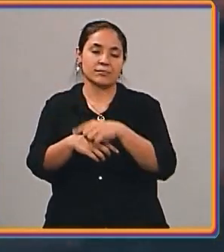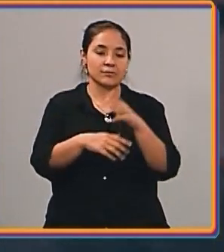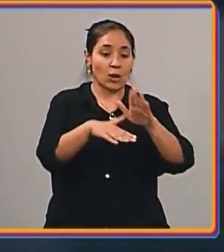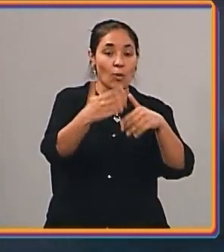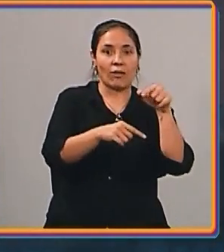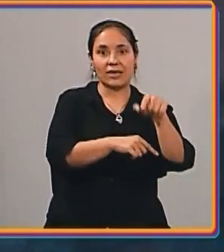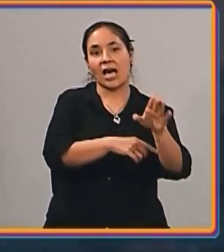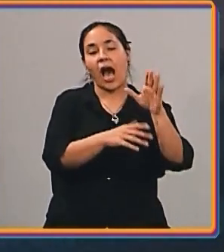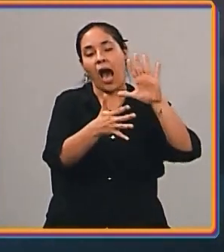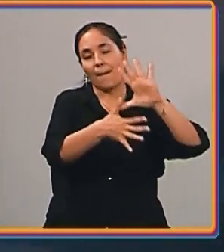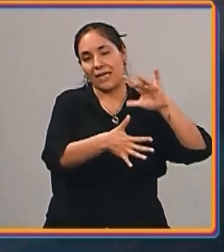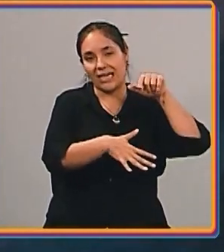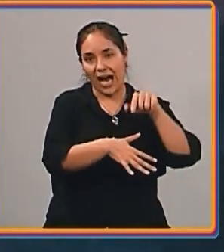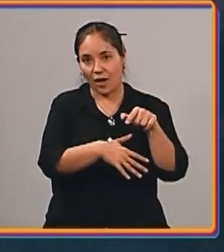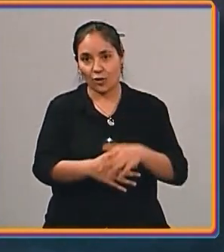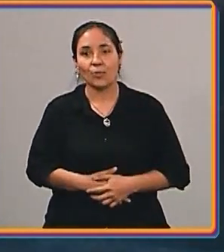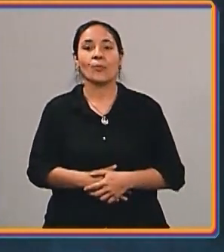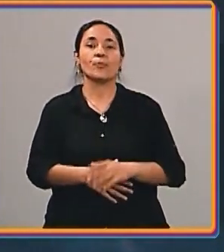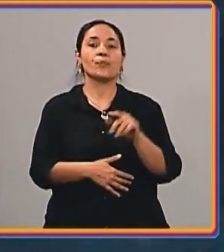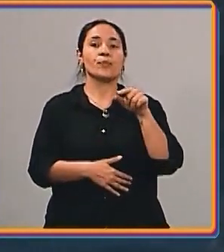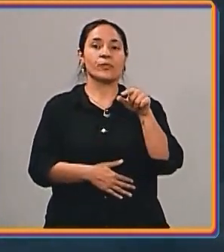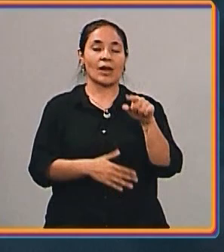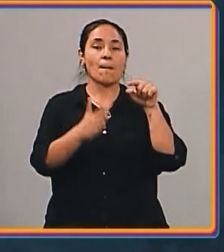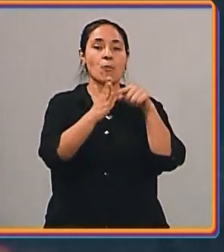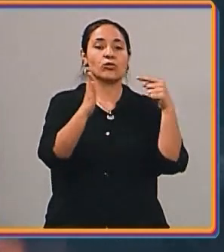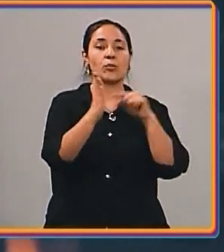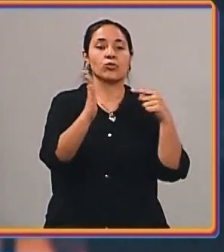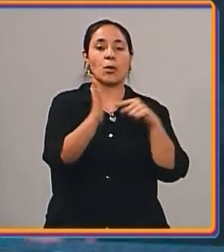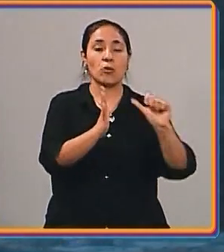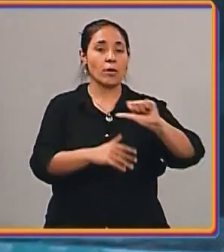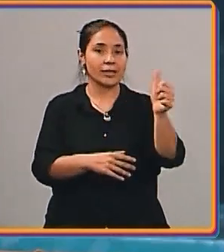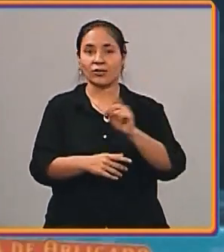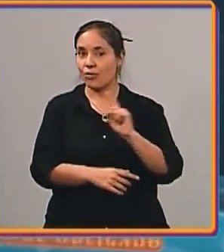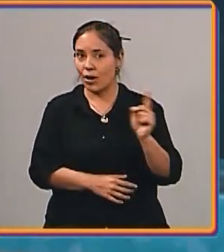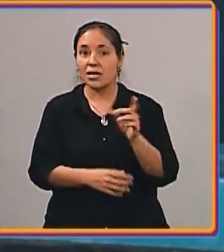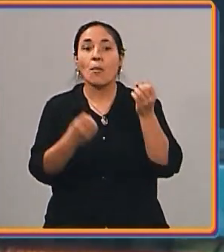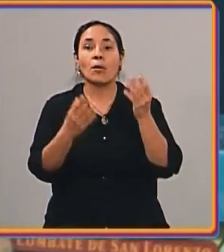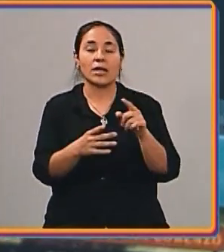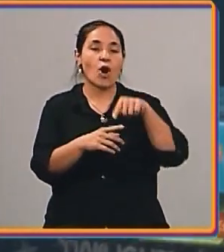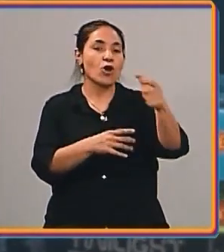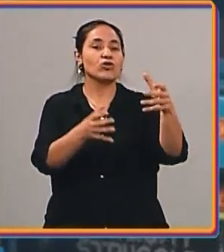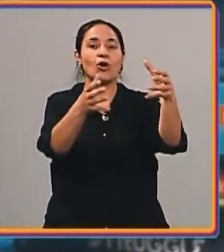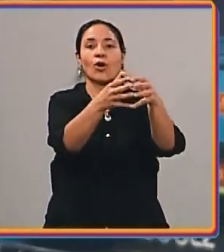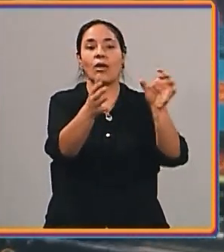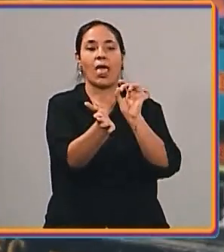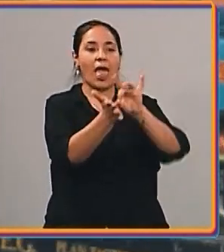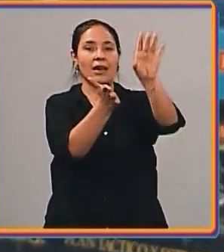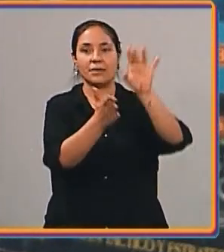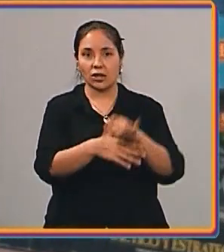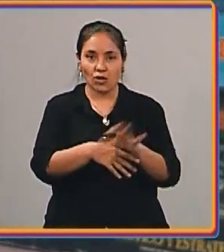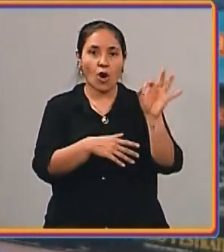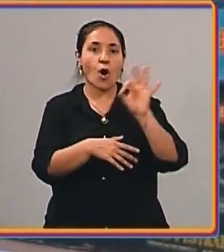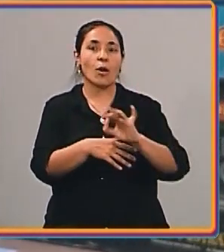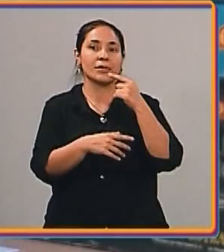que por lo general la victoria de este juego no se consigue mediante puntos de victoria, sino por la eliminación de mis contrincantes o